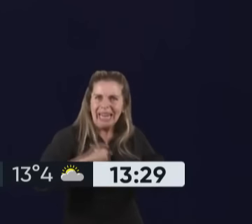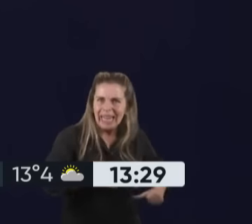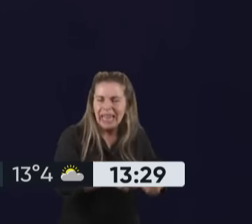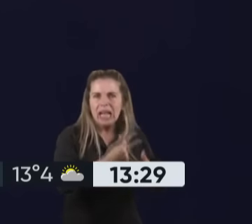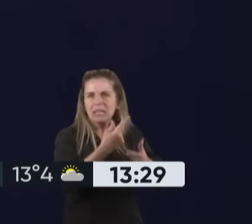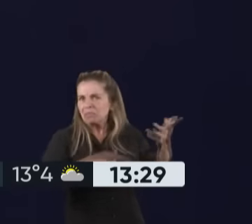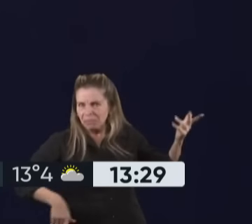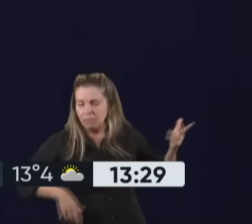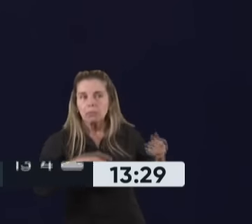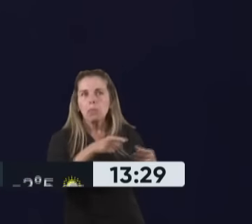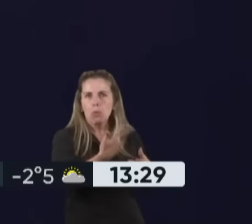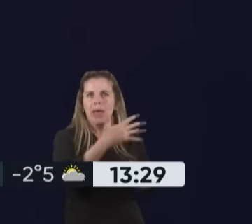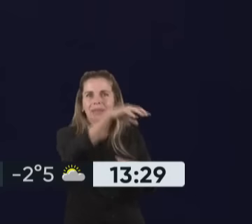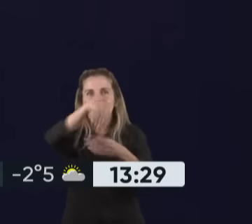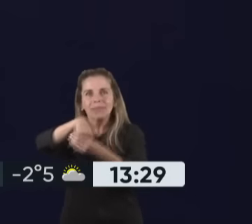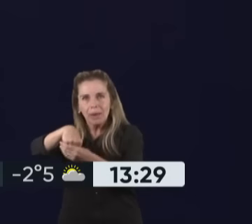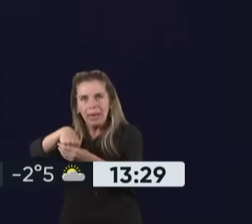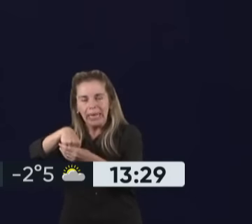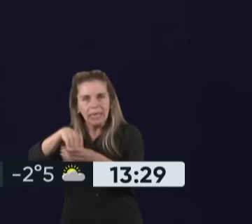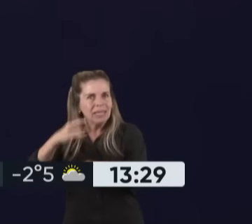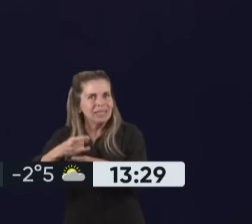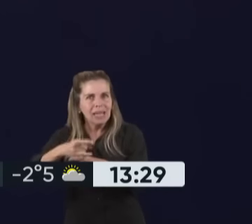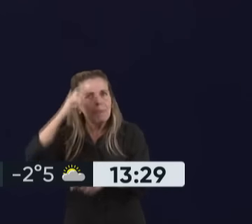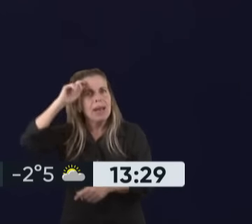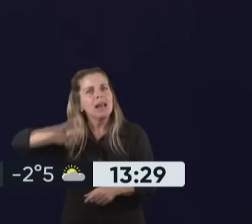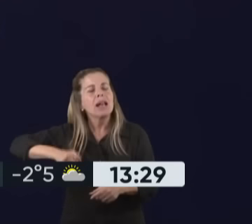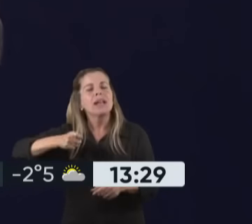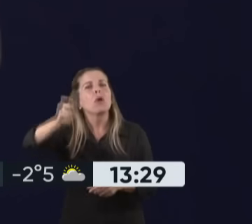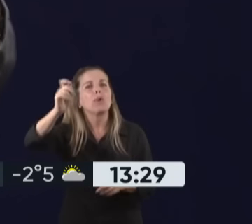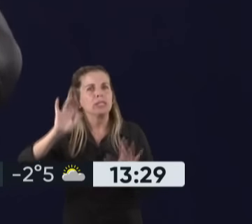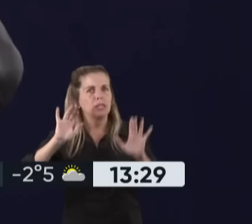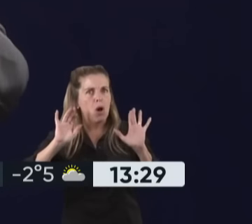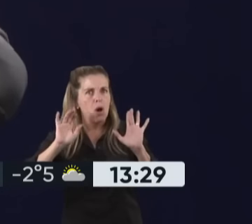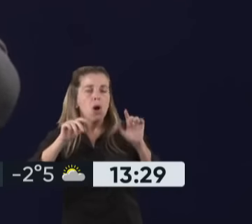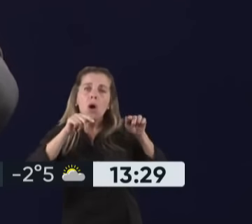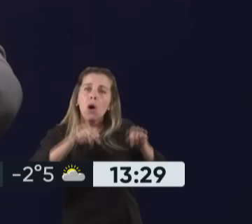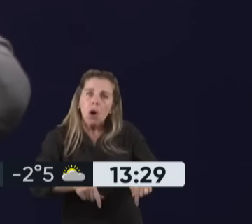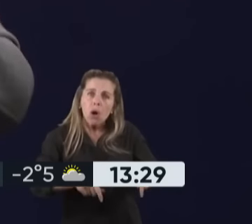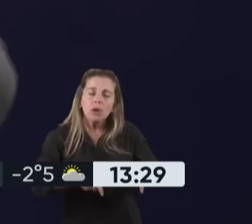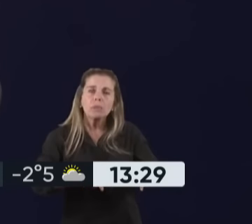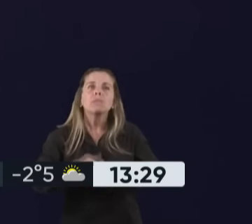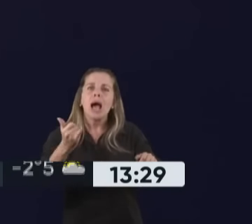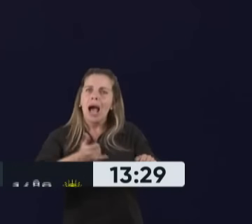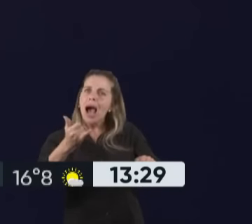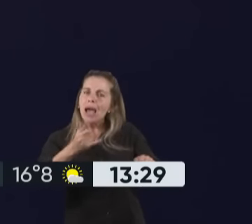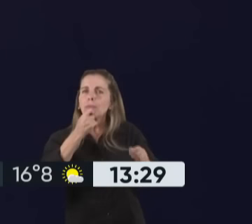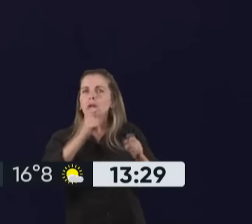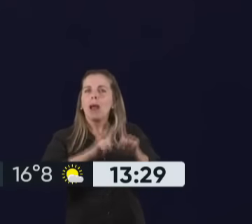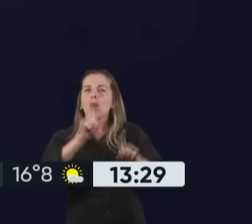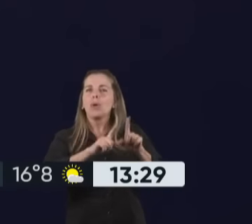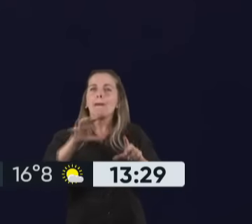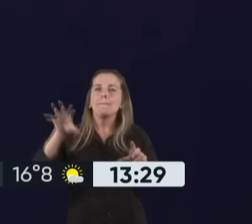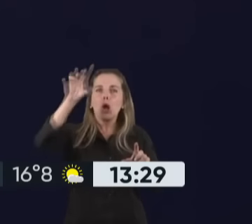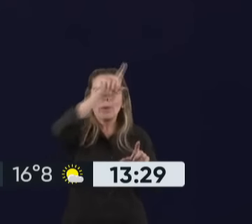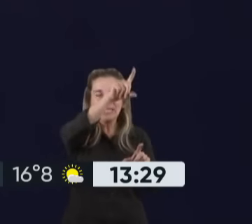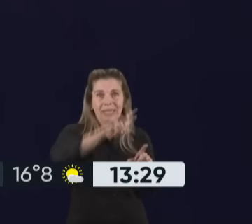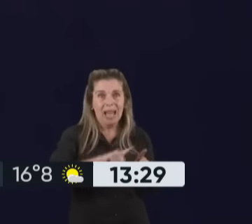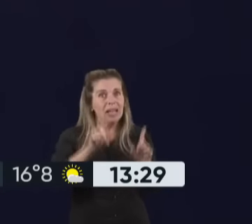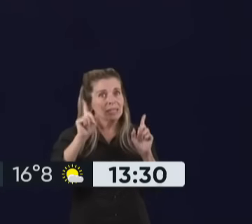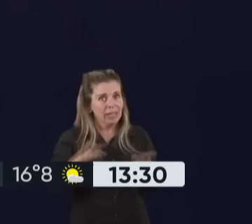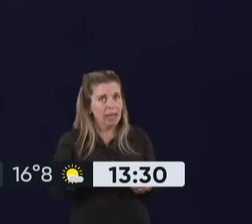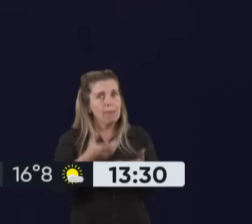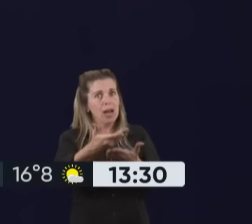todo momento. Hoy pasa en muchos casos, y sobre todo en códigos procesales penales provinciales, a los que les vamos, esto